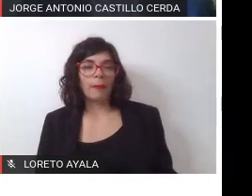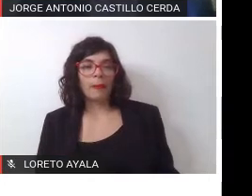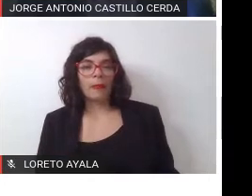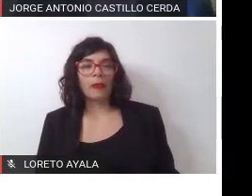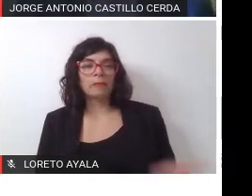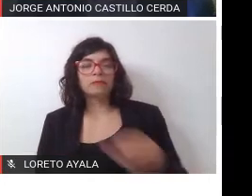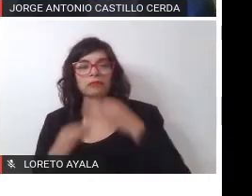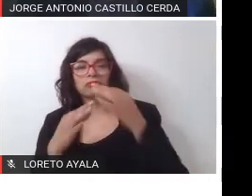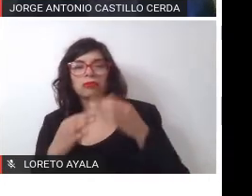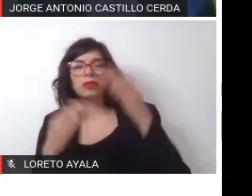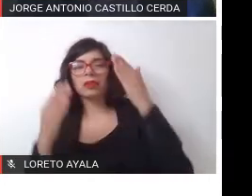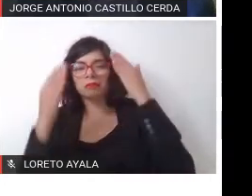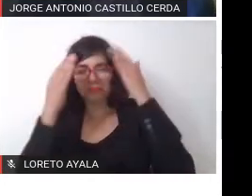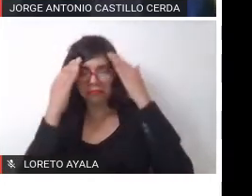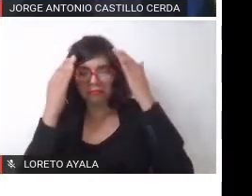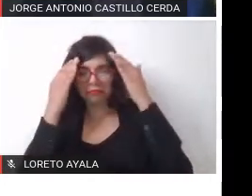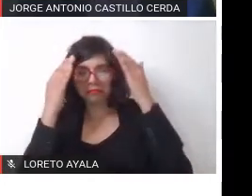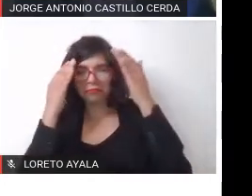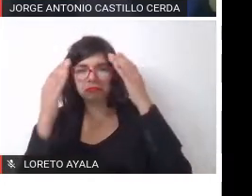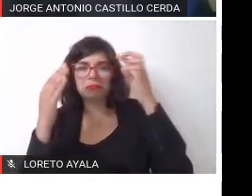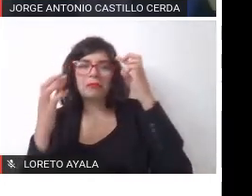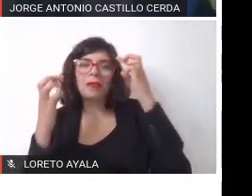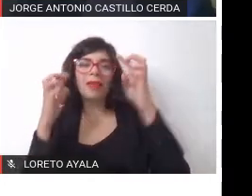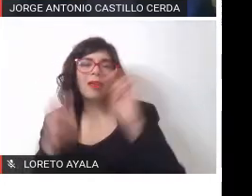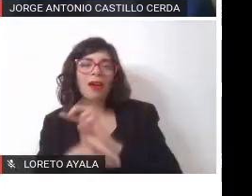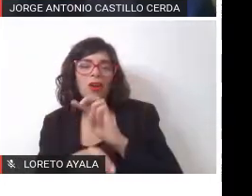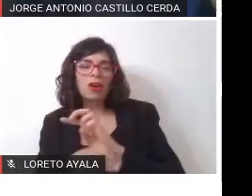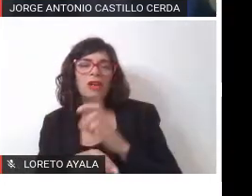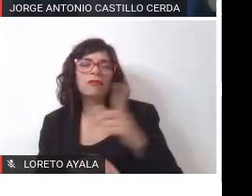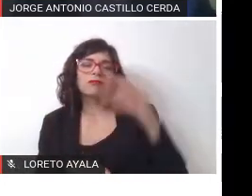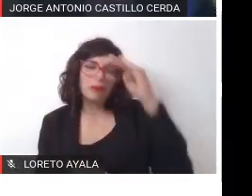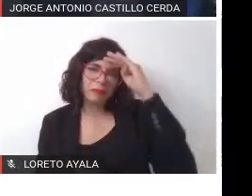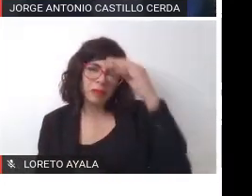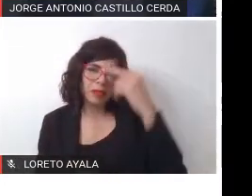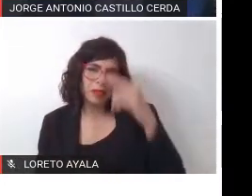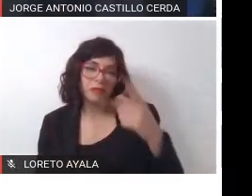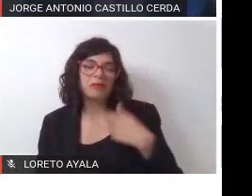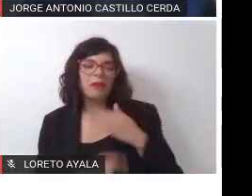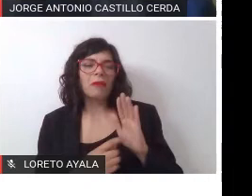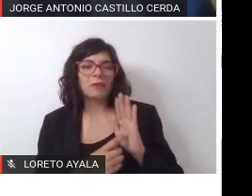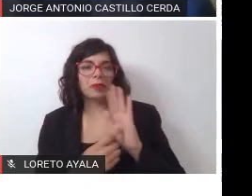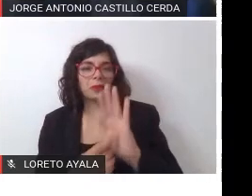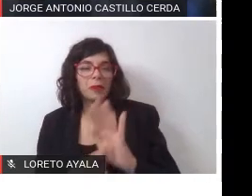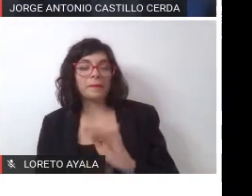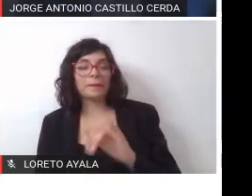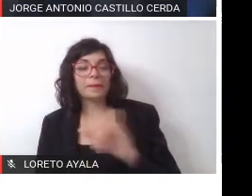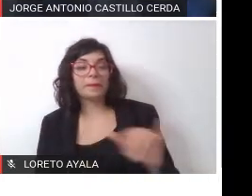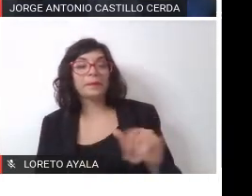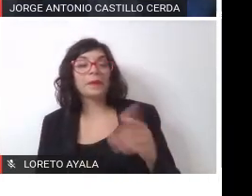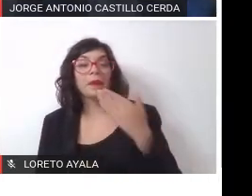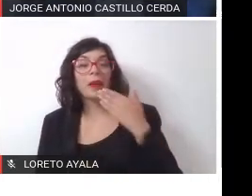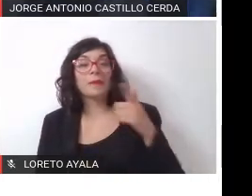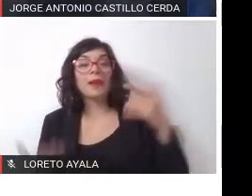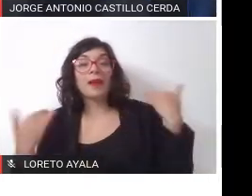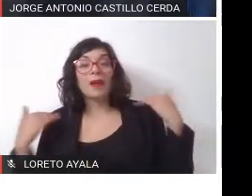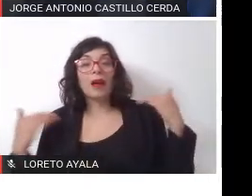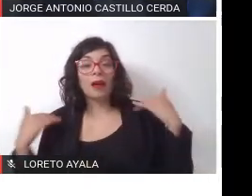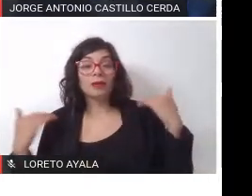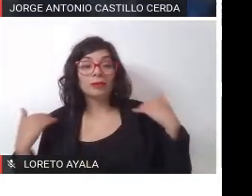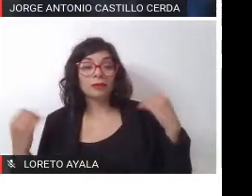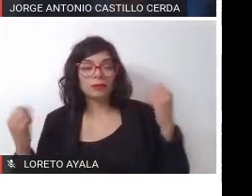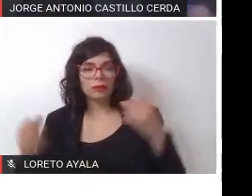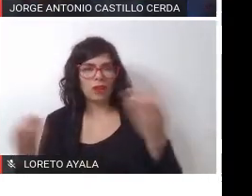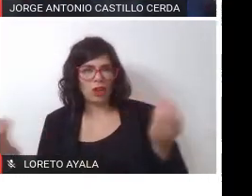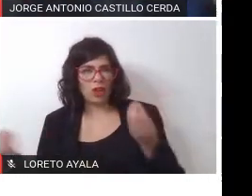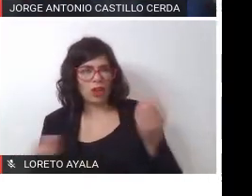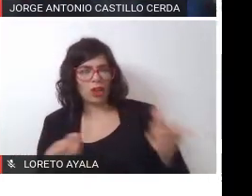experiencias pedagógicas, y ojo, se las voy a mostrar, y también para educación física. Uno dice, pero ¿cómo es la radio